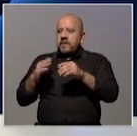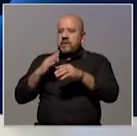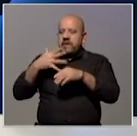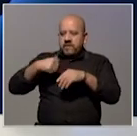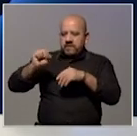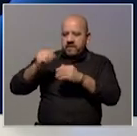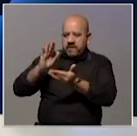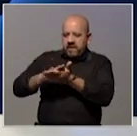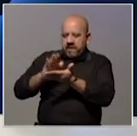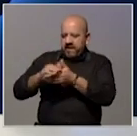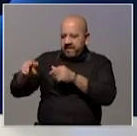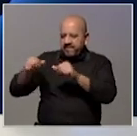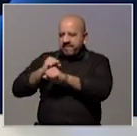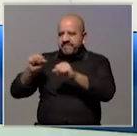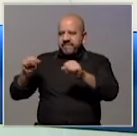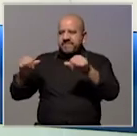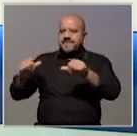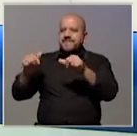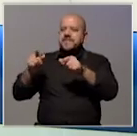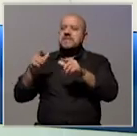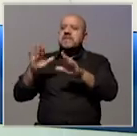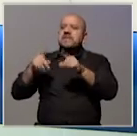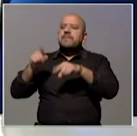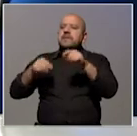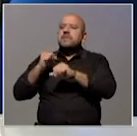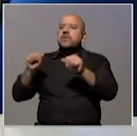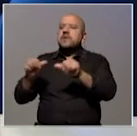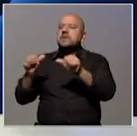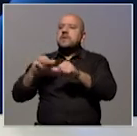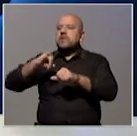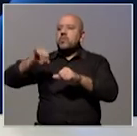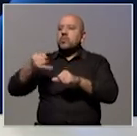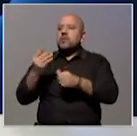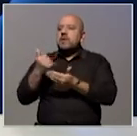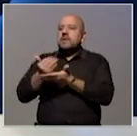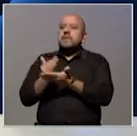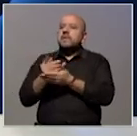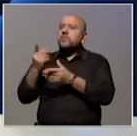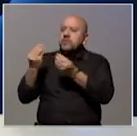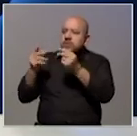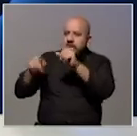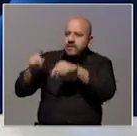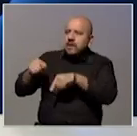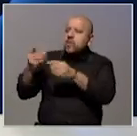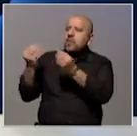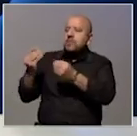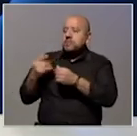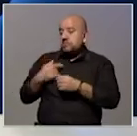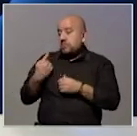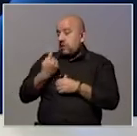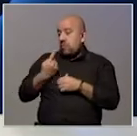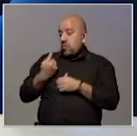llevar algo que lo puedas hacer en línea qué trámites se pueden hacer en la junta bueno en distintas iniciativas que pueden ser individuales o de